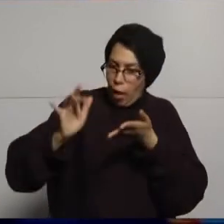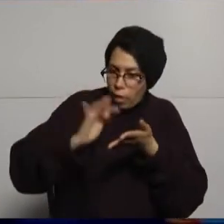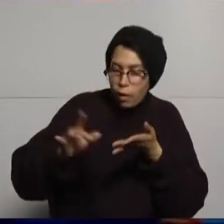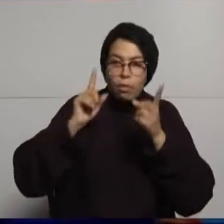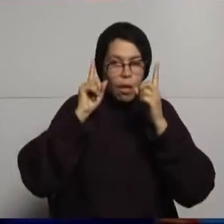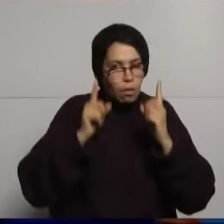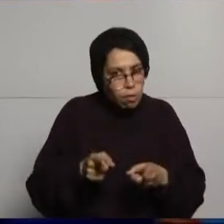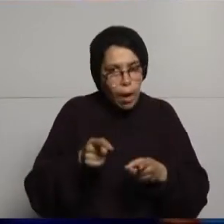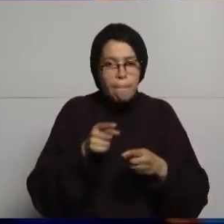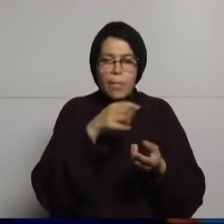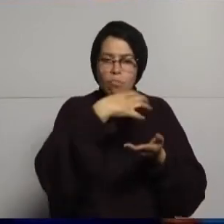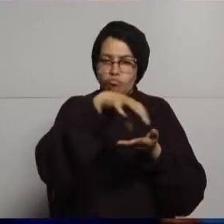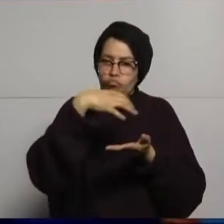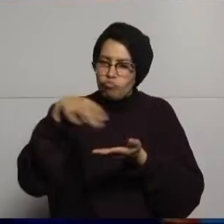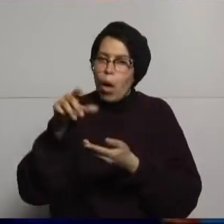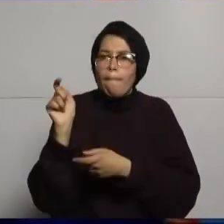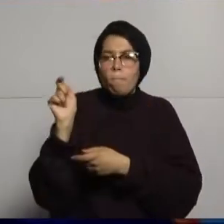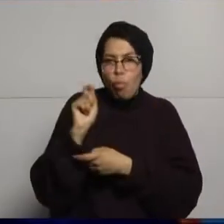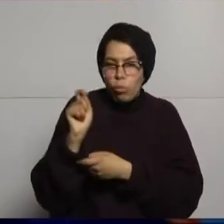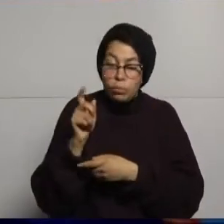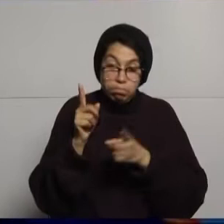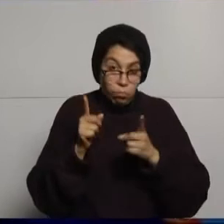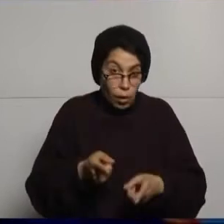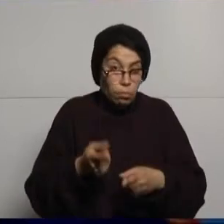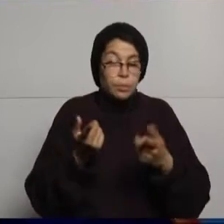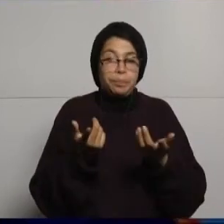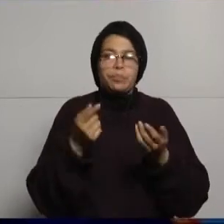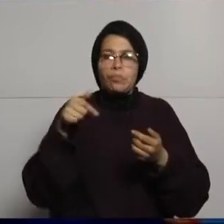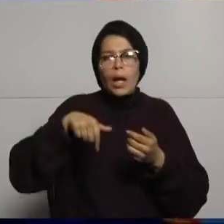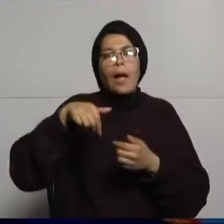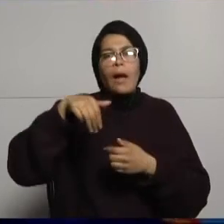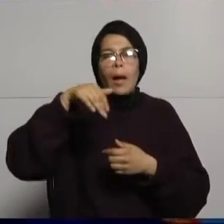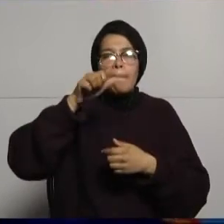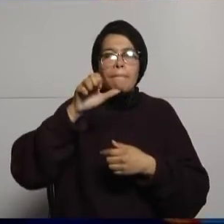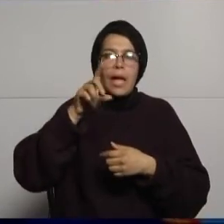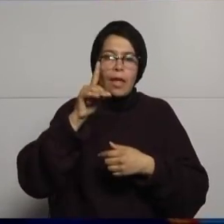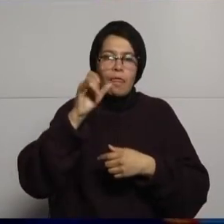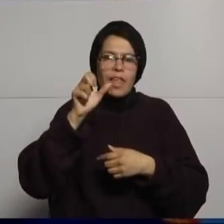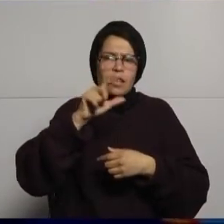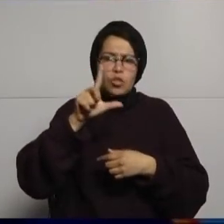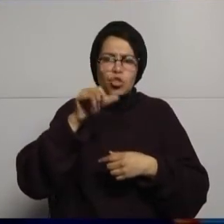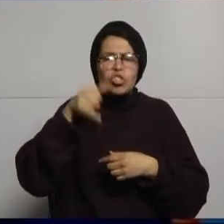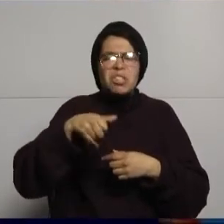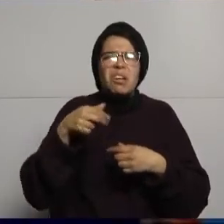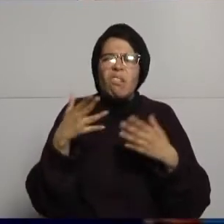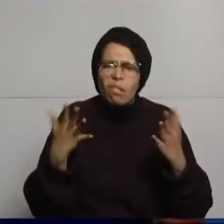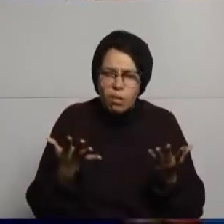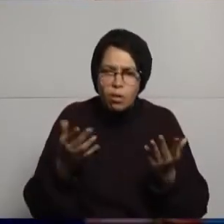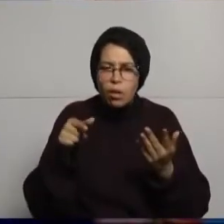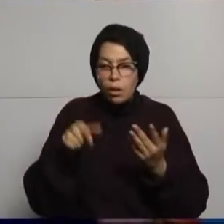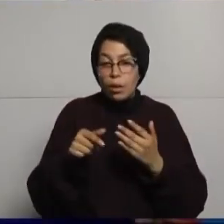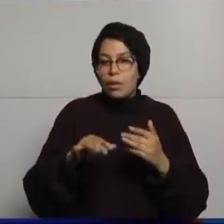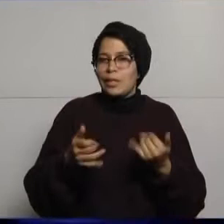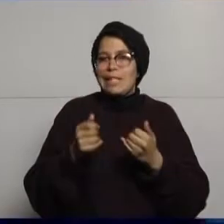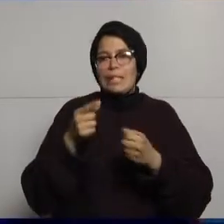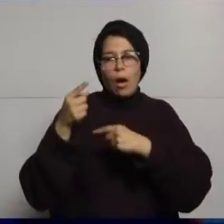públicos. Primer tema. Segundo tema es, Medellín tiene una fuerza en participación desde hace unos 30 años al menos, es decir, siempre una